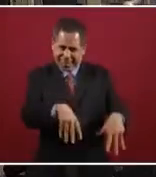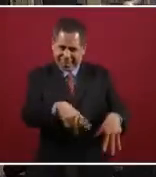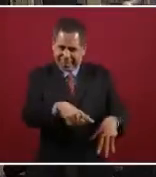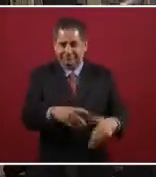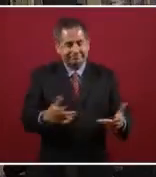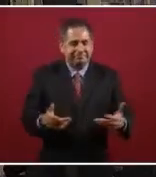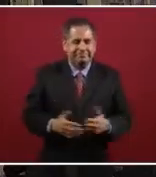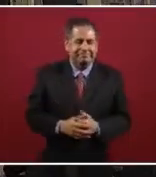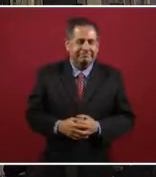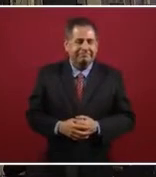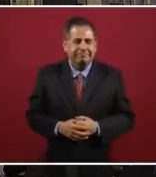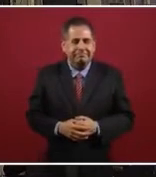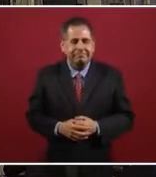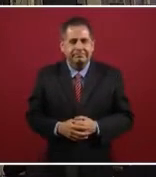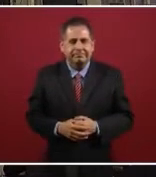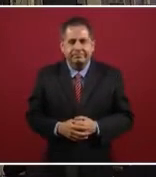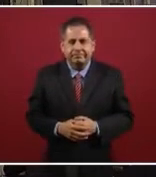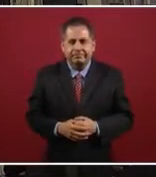compañeros